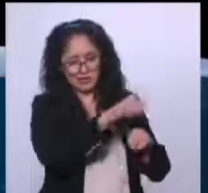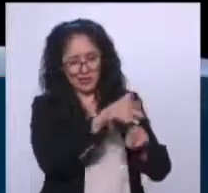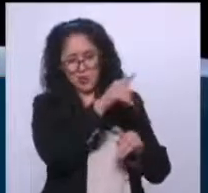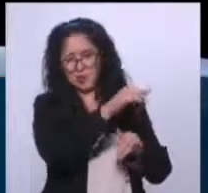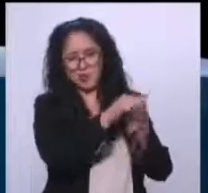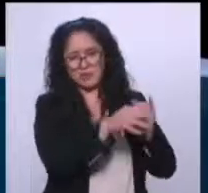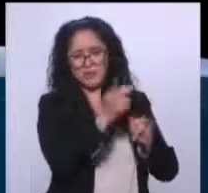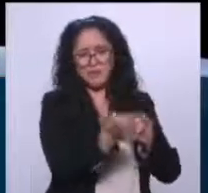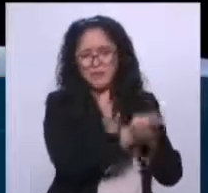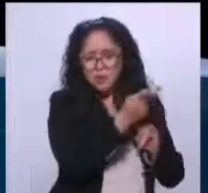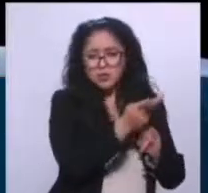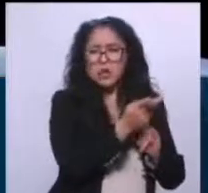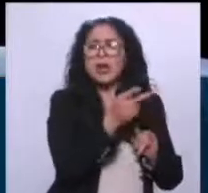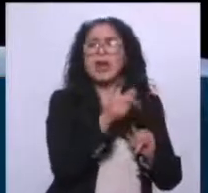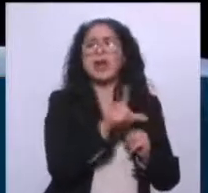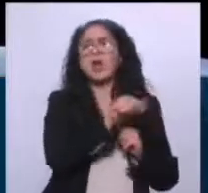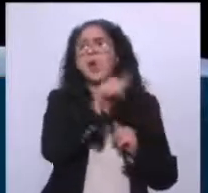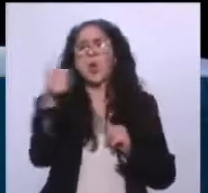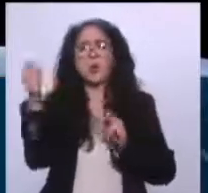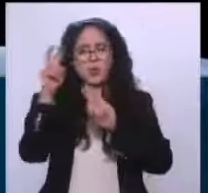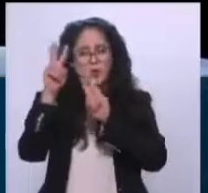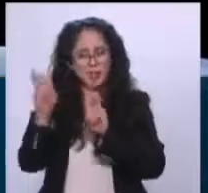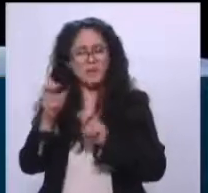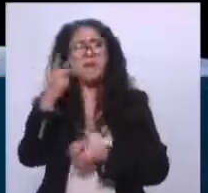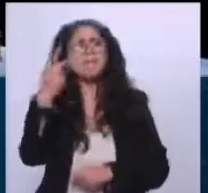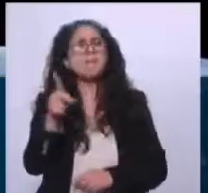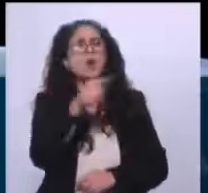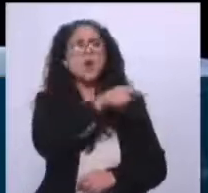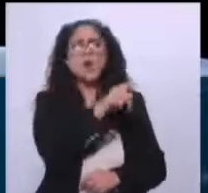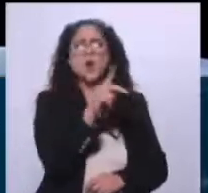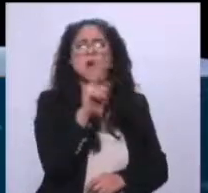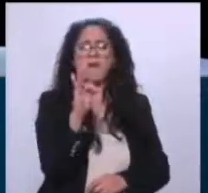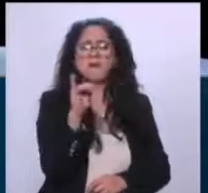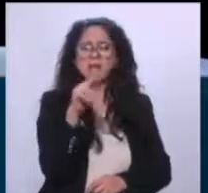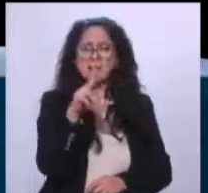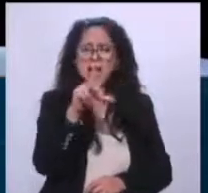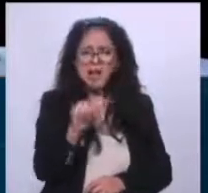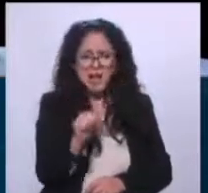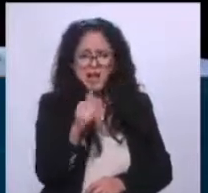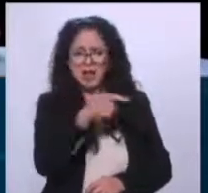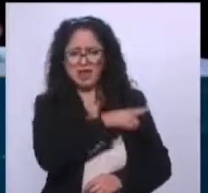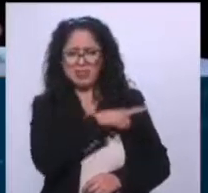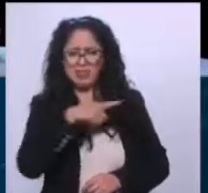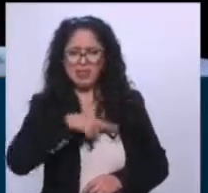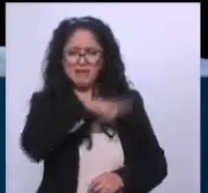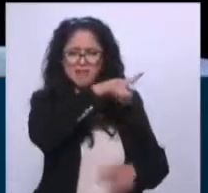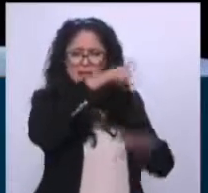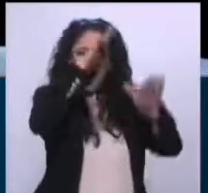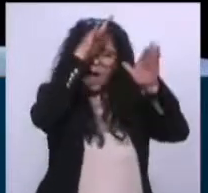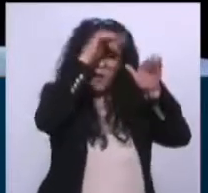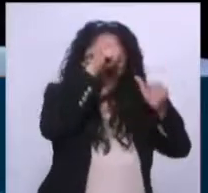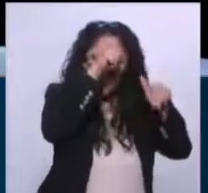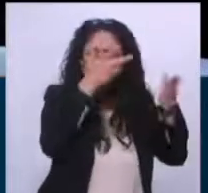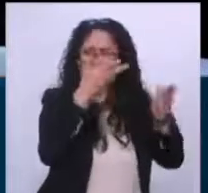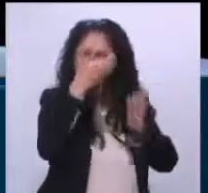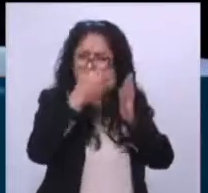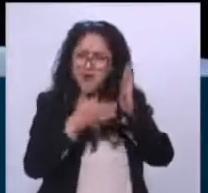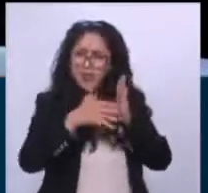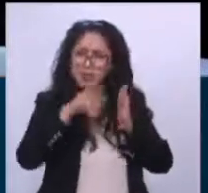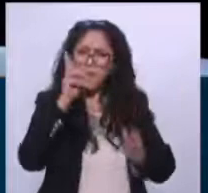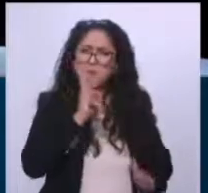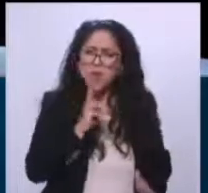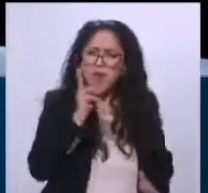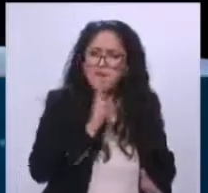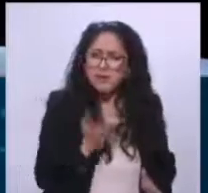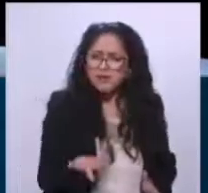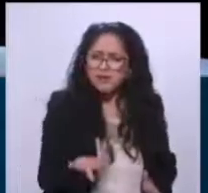la Fiscalía le convendría llevar este acuerdo con Rosario R? ¿Que acaso no tiene contundencia en las pruebas que existen en su contra?